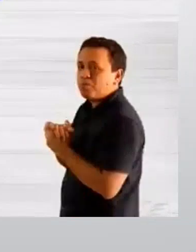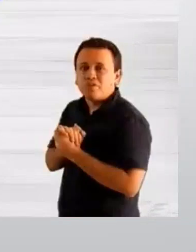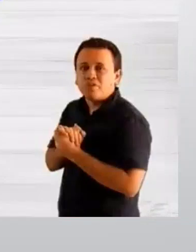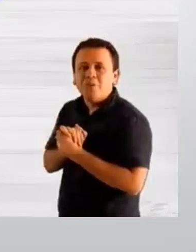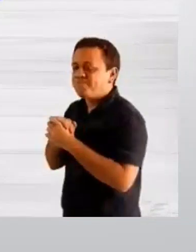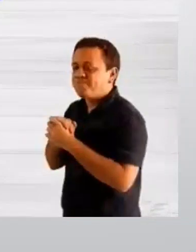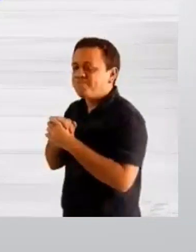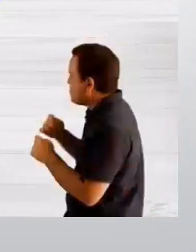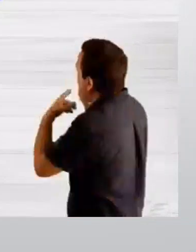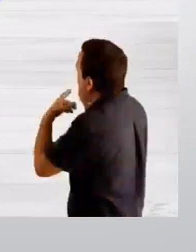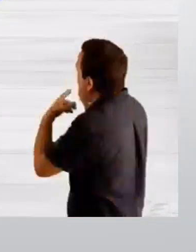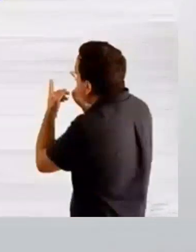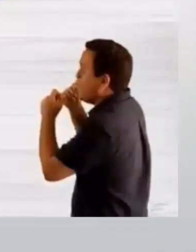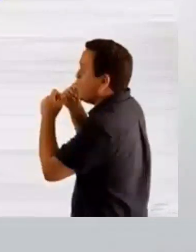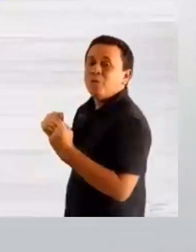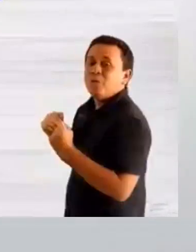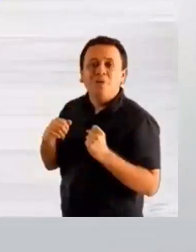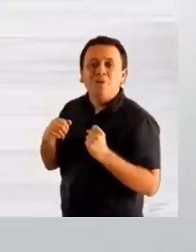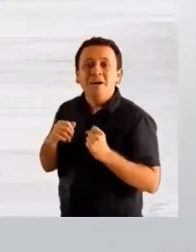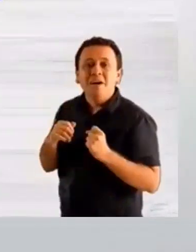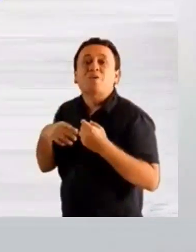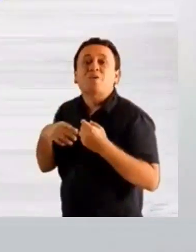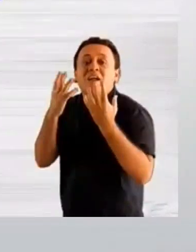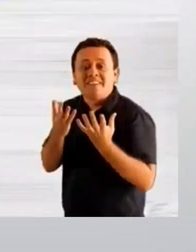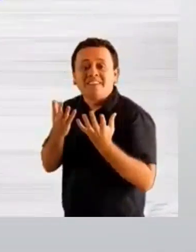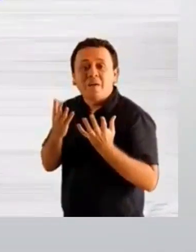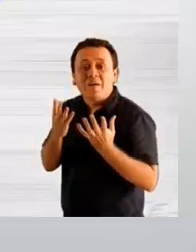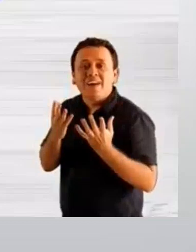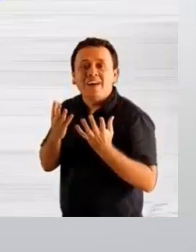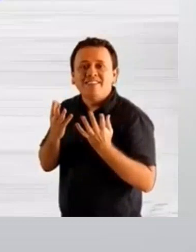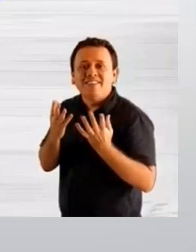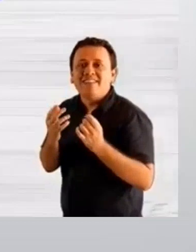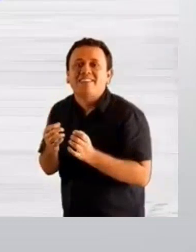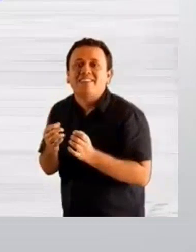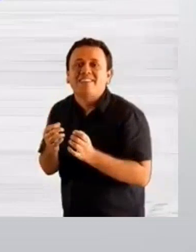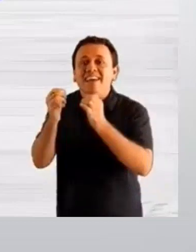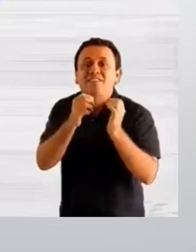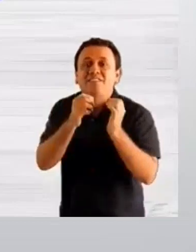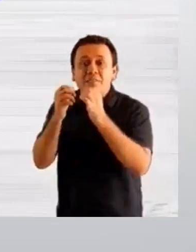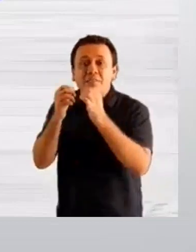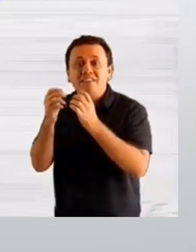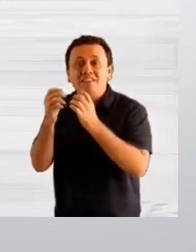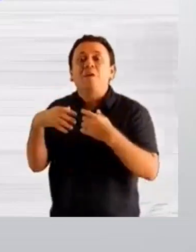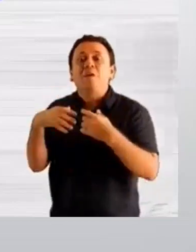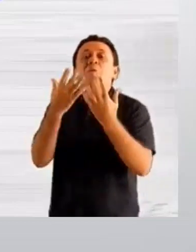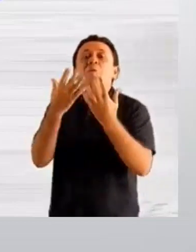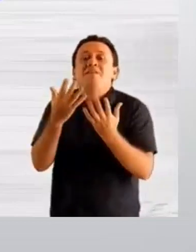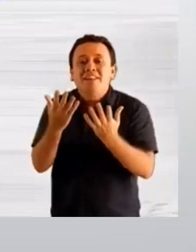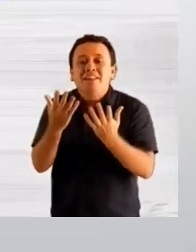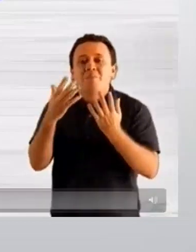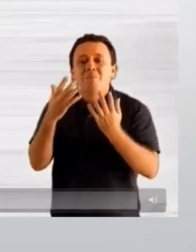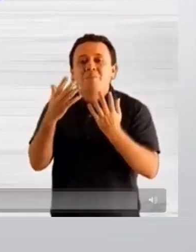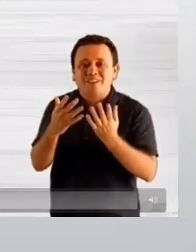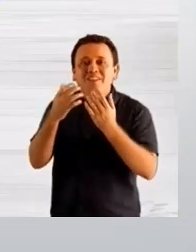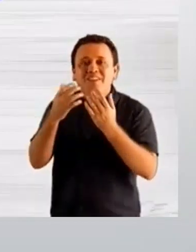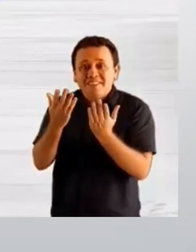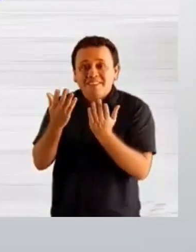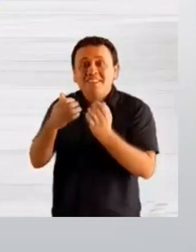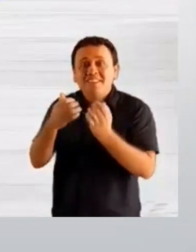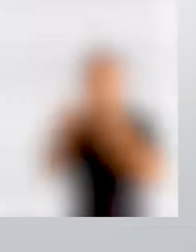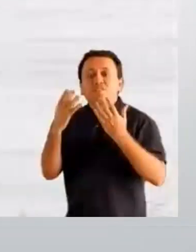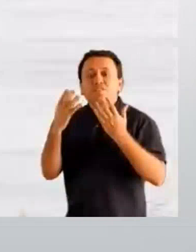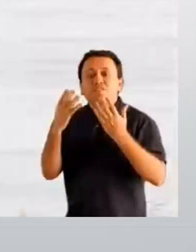6 metros por segundo. Y luego de un segundo más, ¿cuánto va a ser ahora la velocidad? Va a ser 6 más 3, 9 metros por